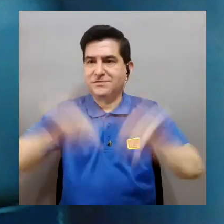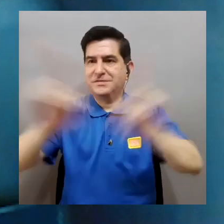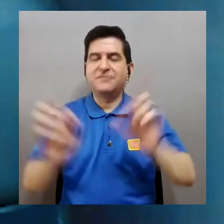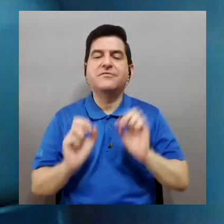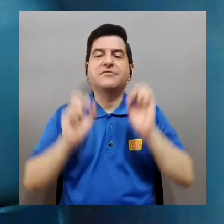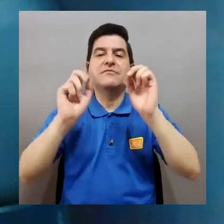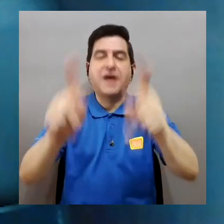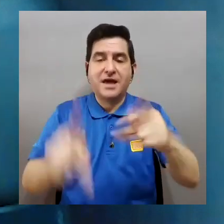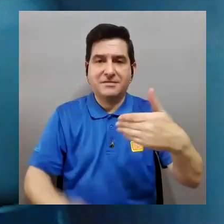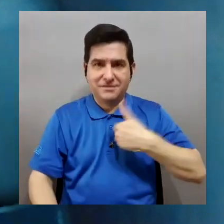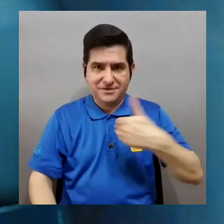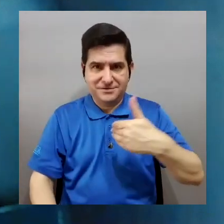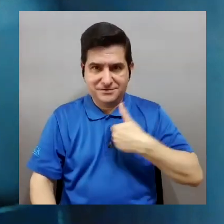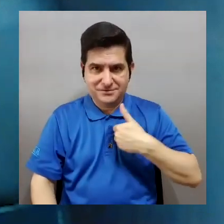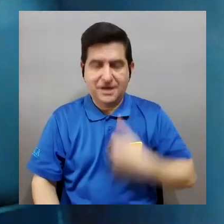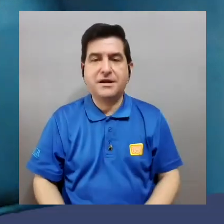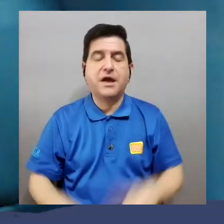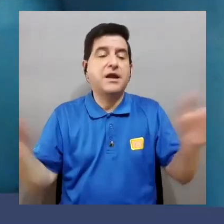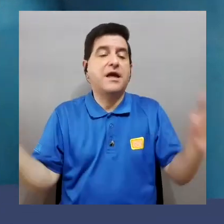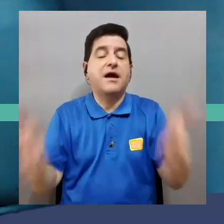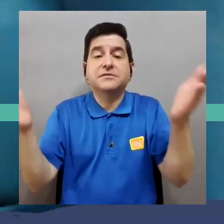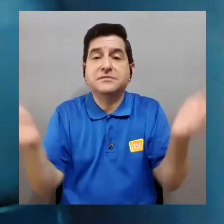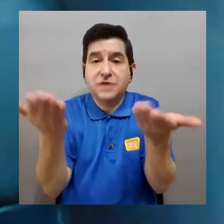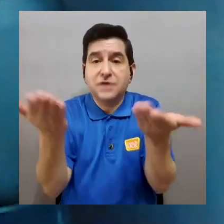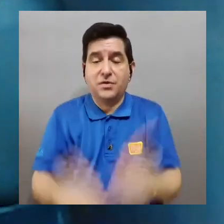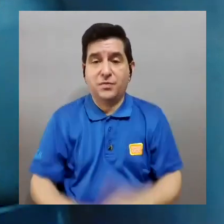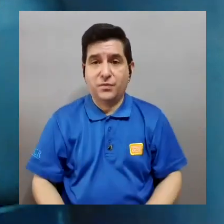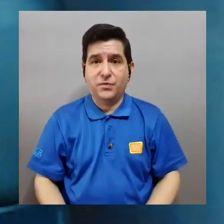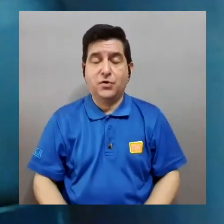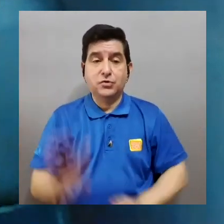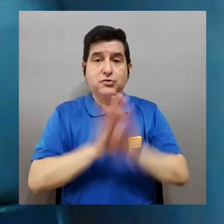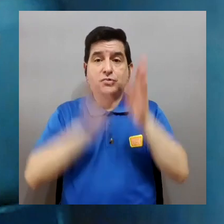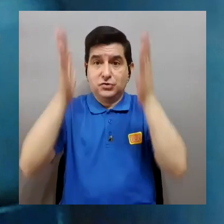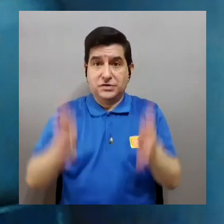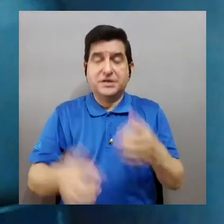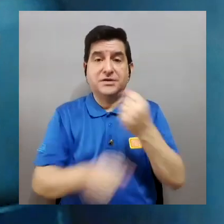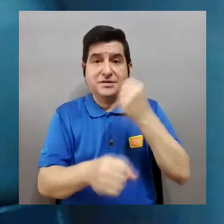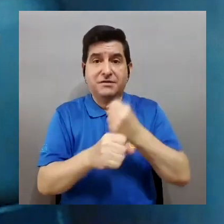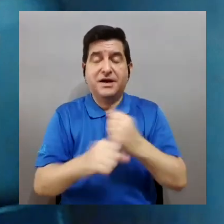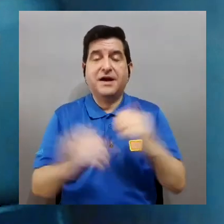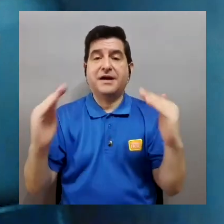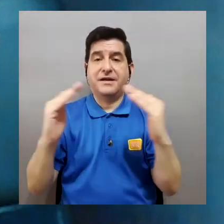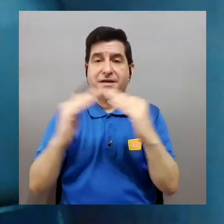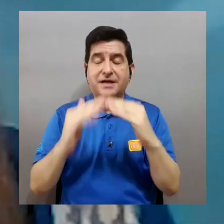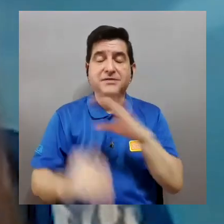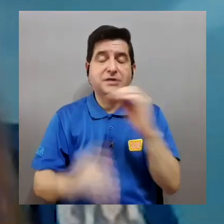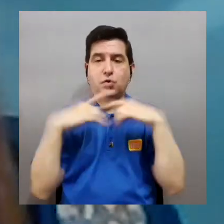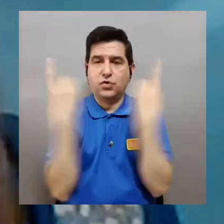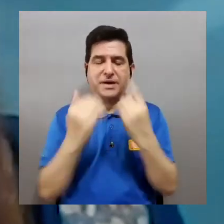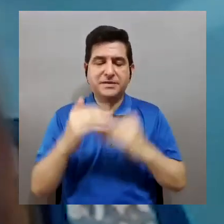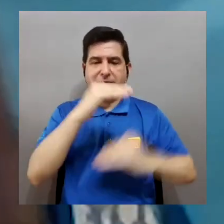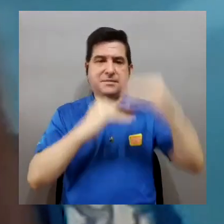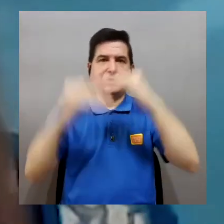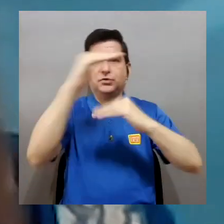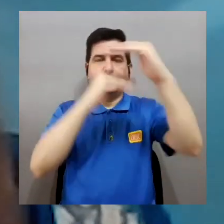diferentes posibilidades que pueden tener de incentivos, por ejemplo, con los desarrolladores para trabajar vivienda vertical. La Municipalidad de